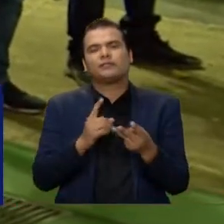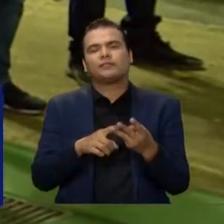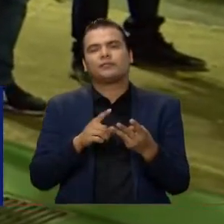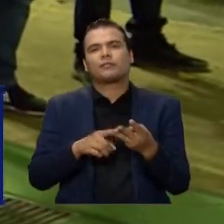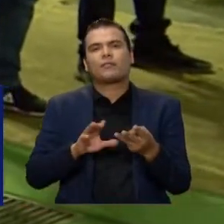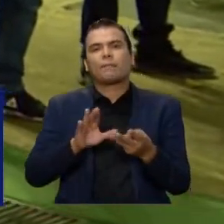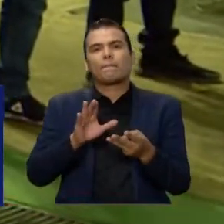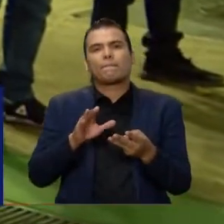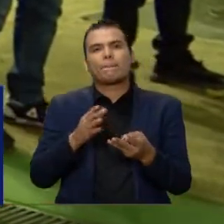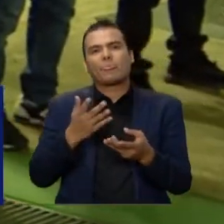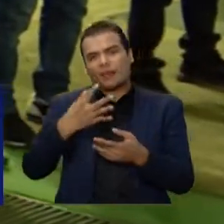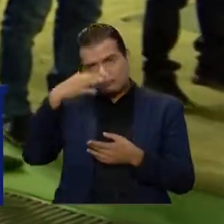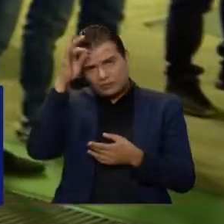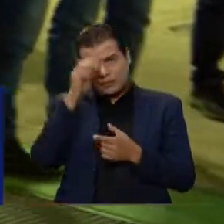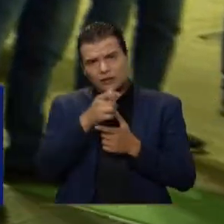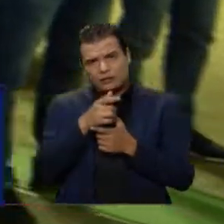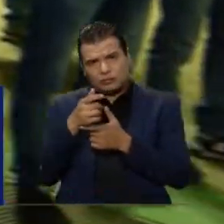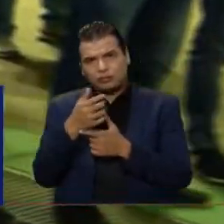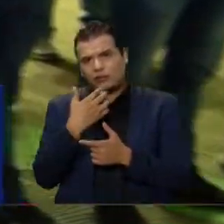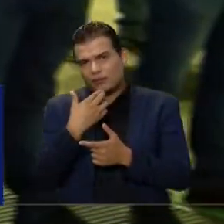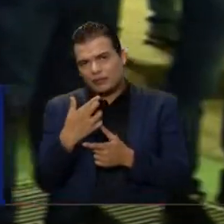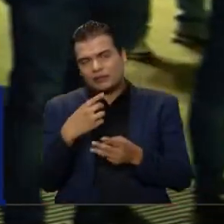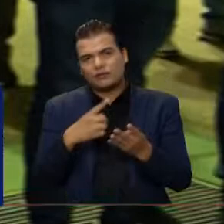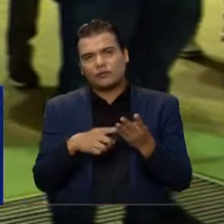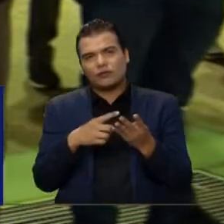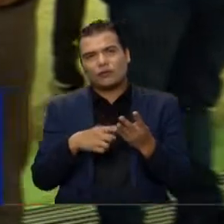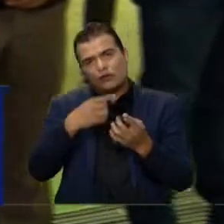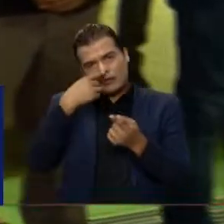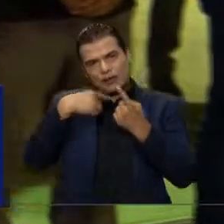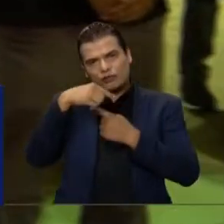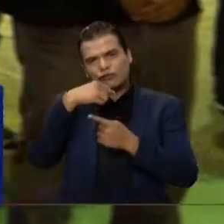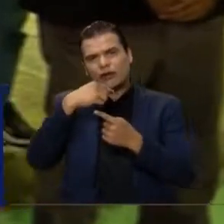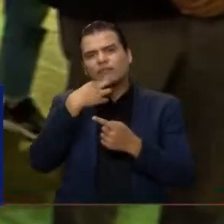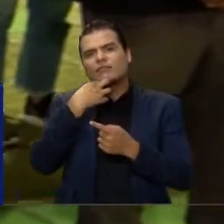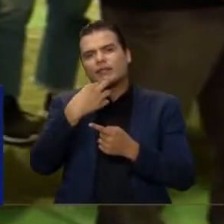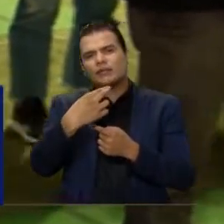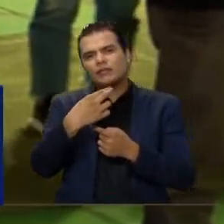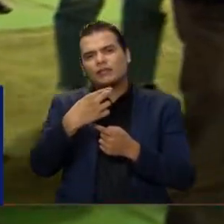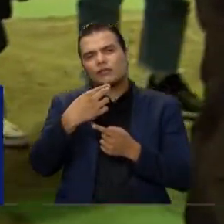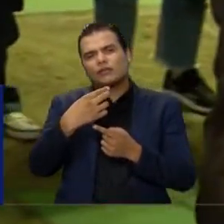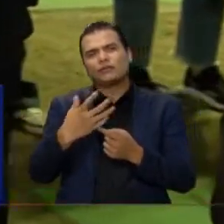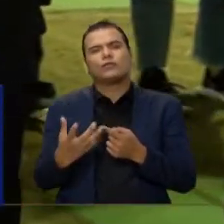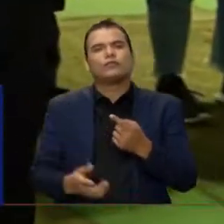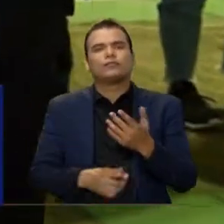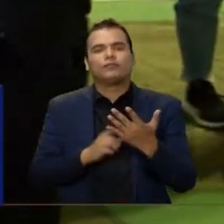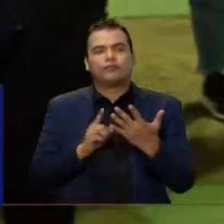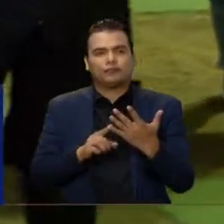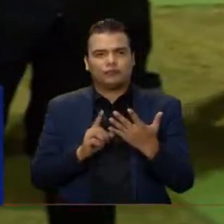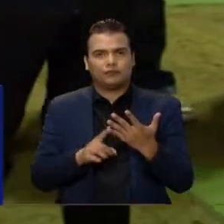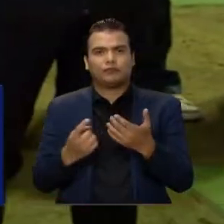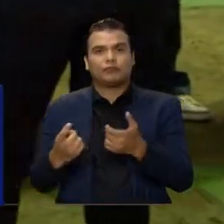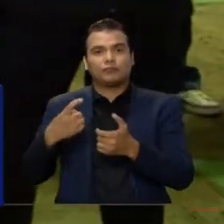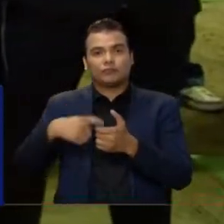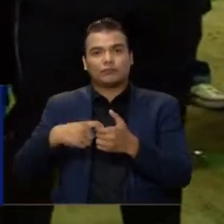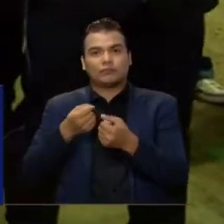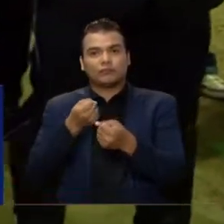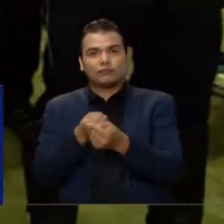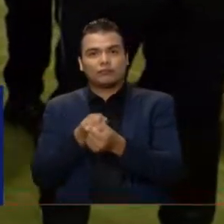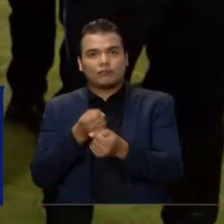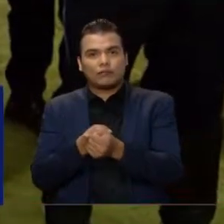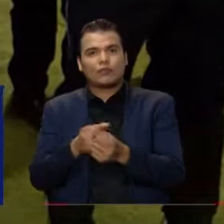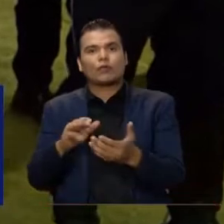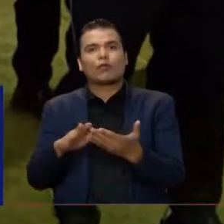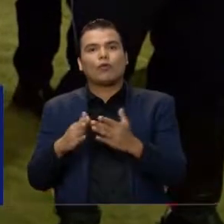deben, por ejemplo, tener el registro nacional de turismo, deben, por ejemplo, también vincularse a un frente de seguridad de la